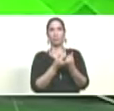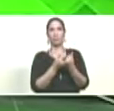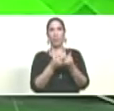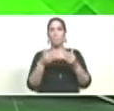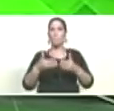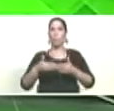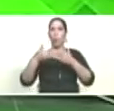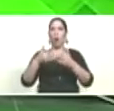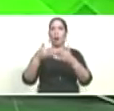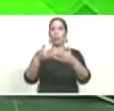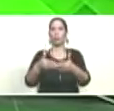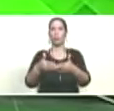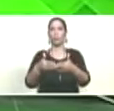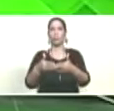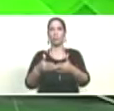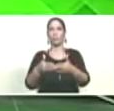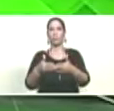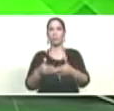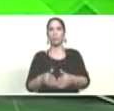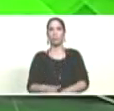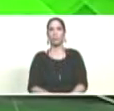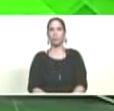puertos.